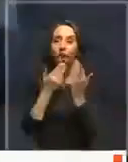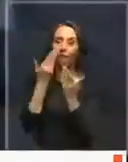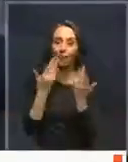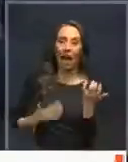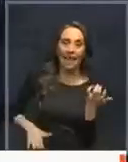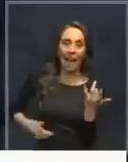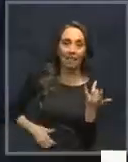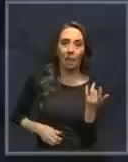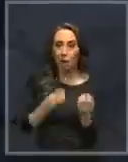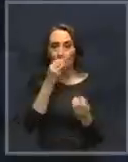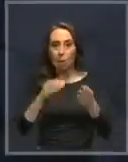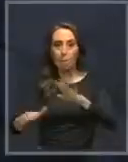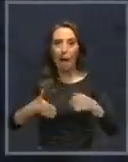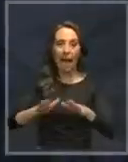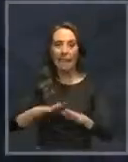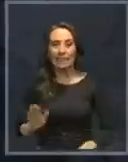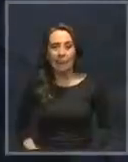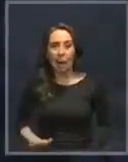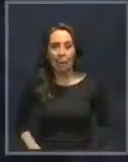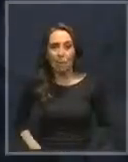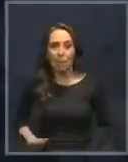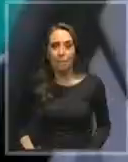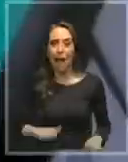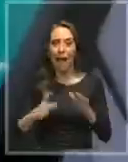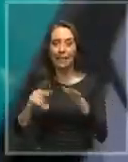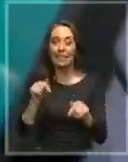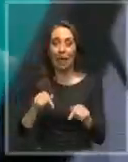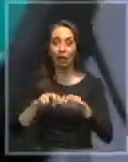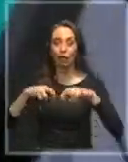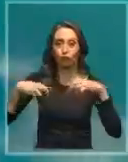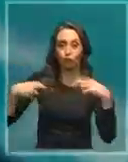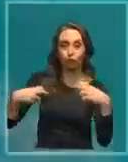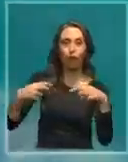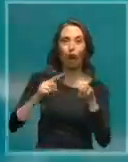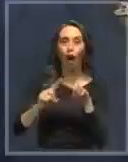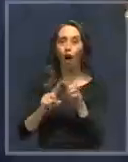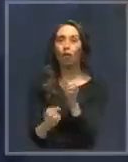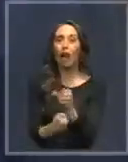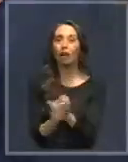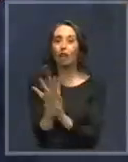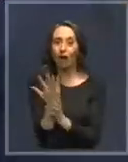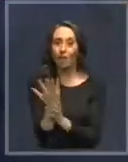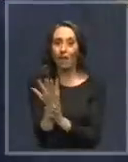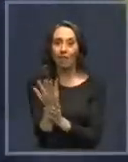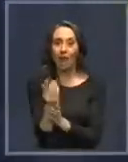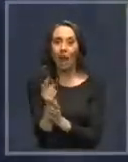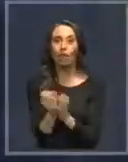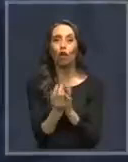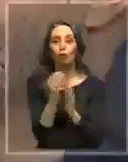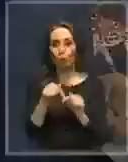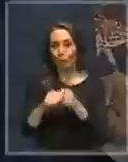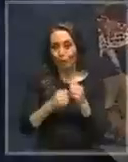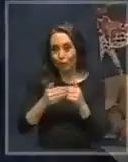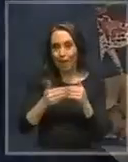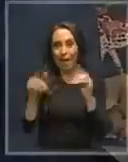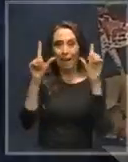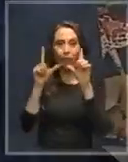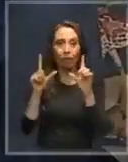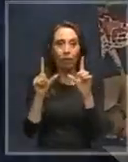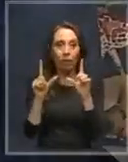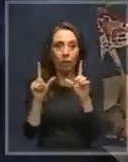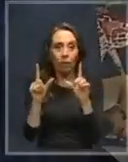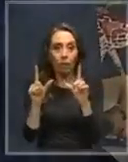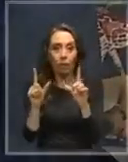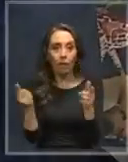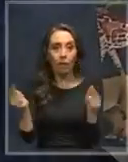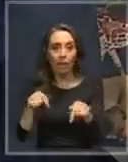momentos. Y precisamente donde nos encontramos es otra de las novedades que trae la nueva temporada. Este es el living. Aquí nos